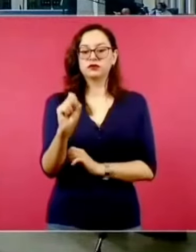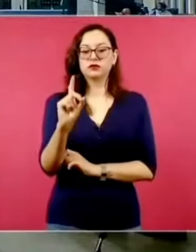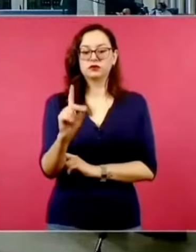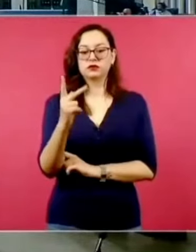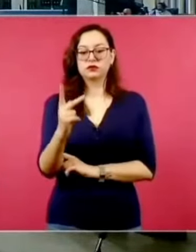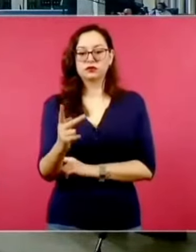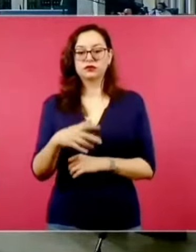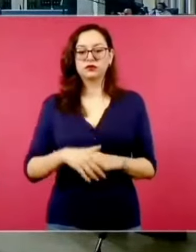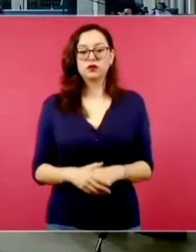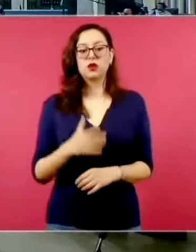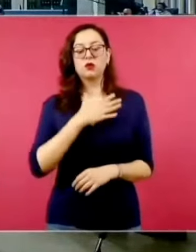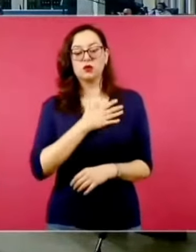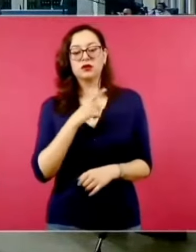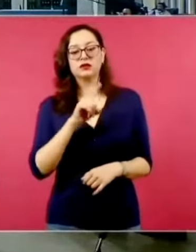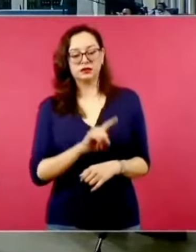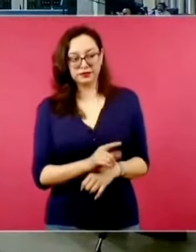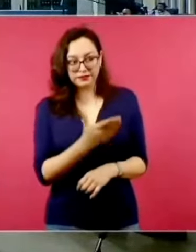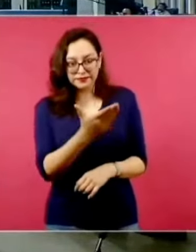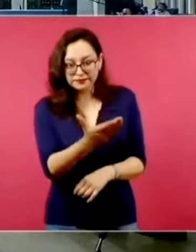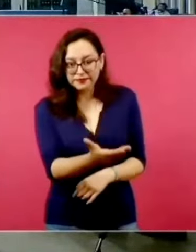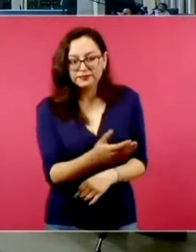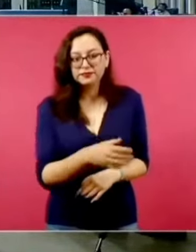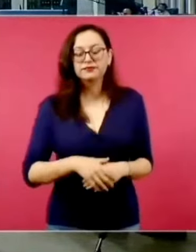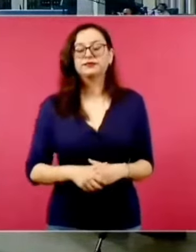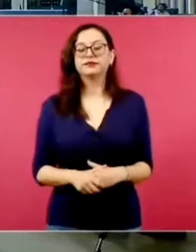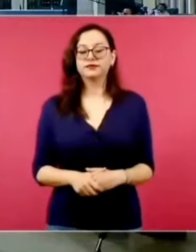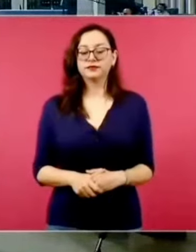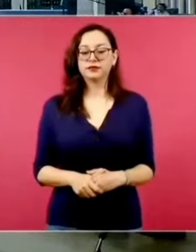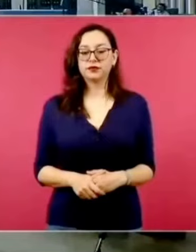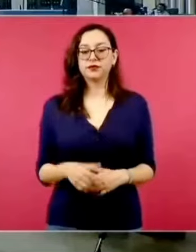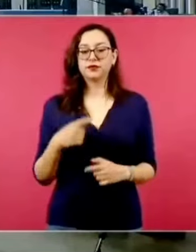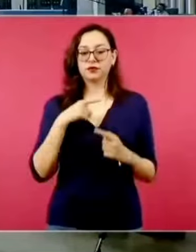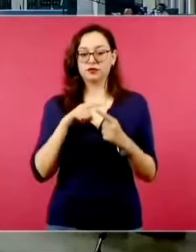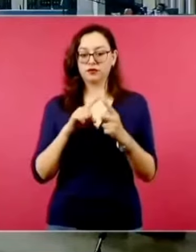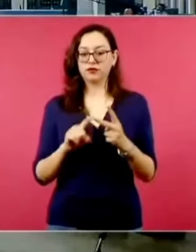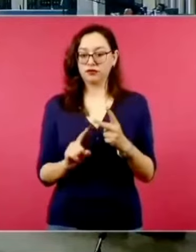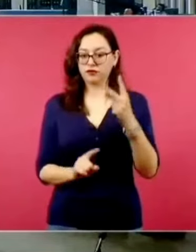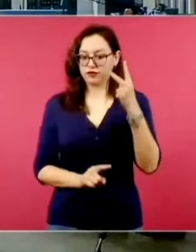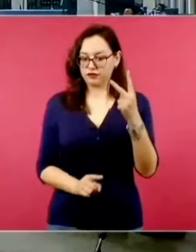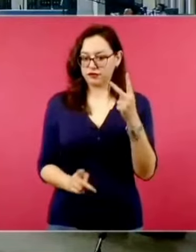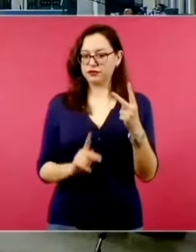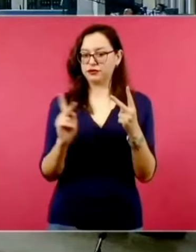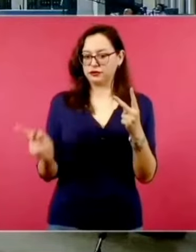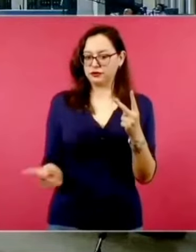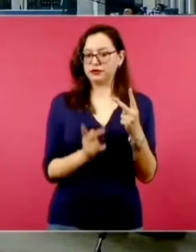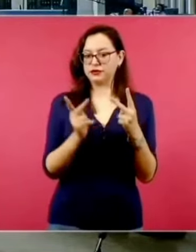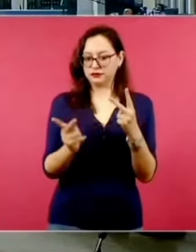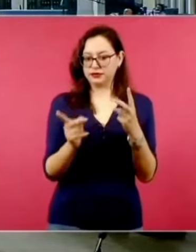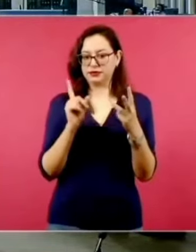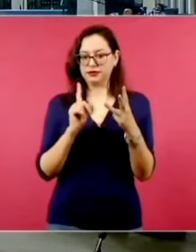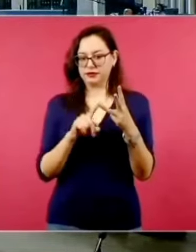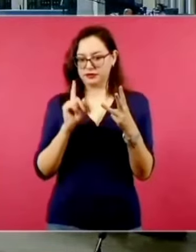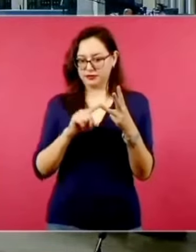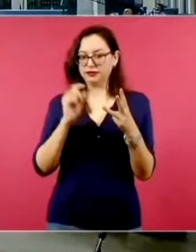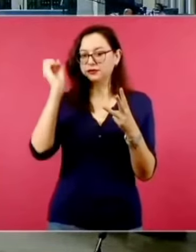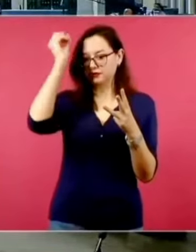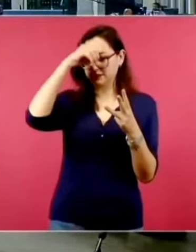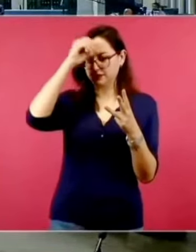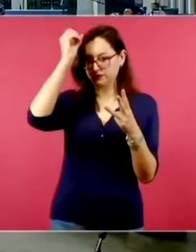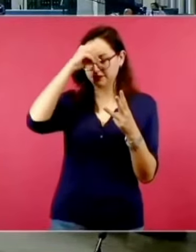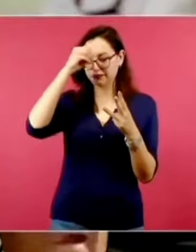días l tengo dos preguntas y una y un comentario mi primera